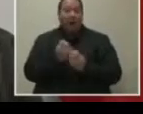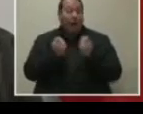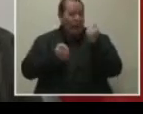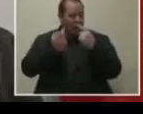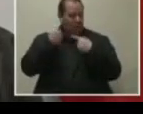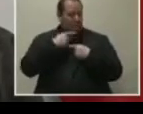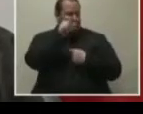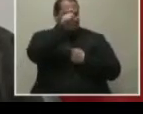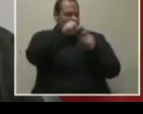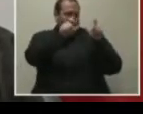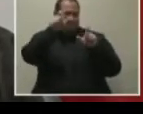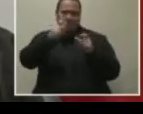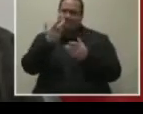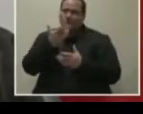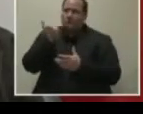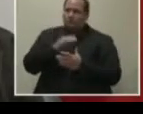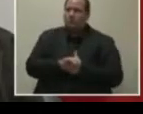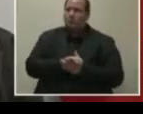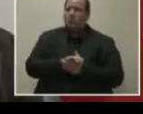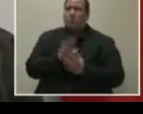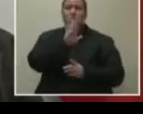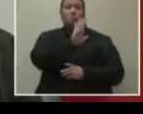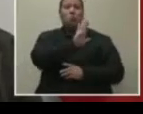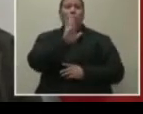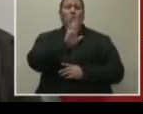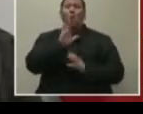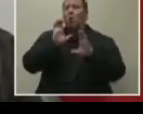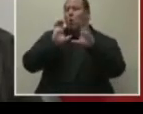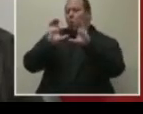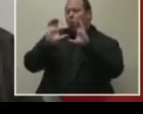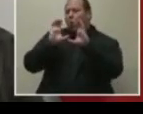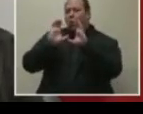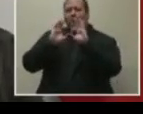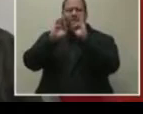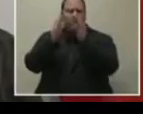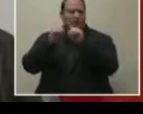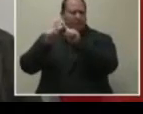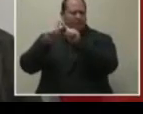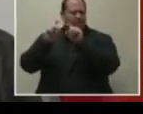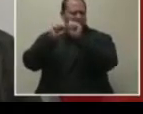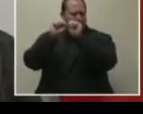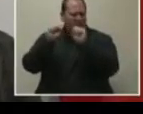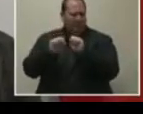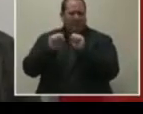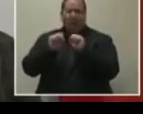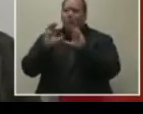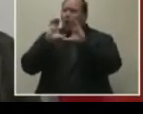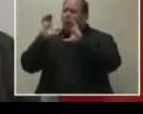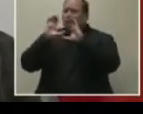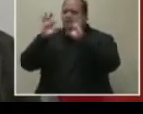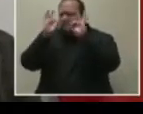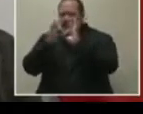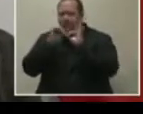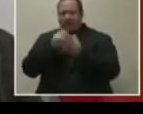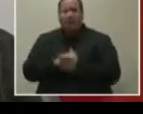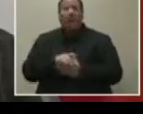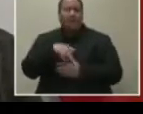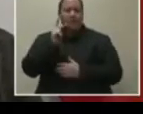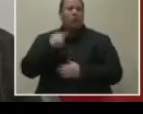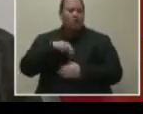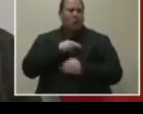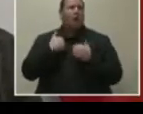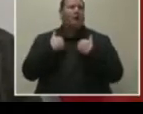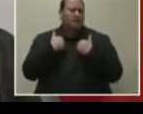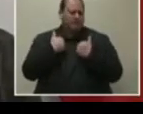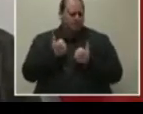hecho de tener sus formas de comunicar en estas plataformas, no sean buenos comunicadores o no. Pero digo, bueno, entendemos desde